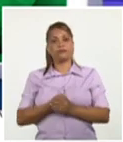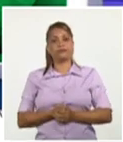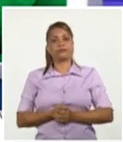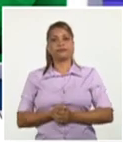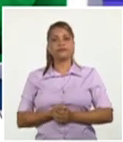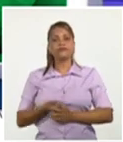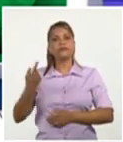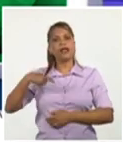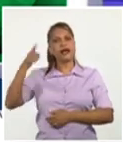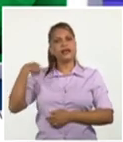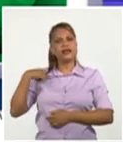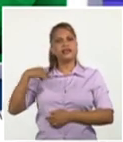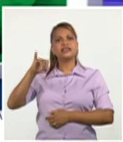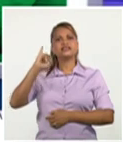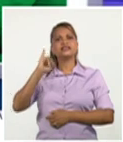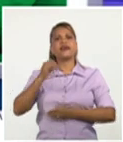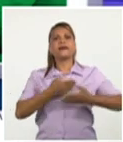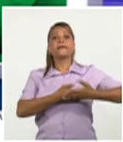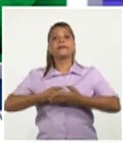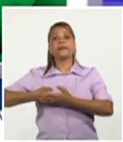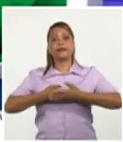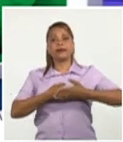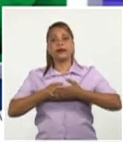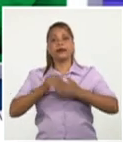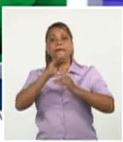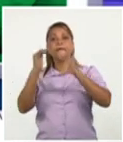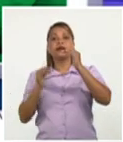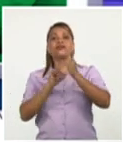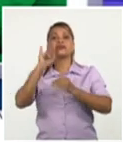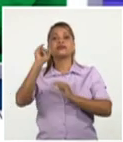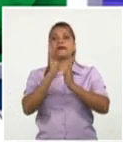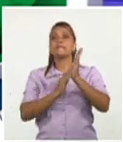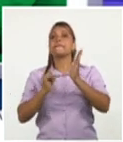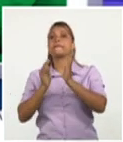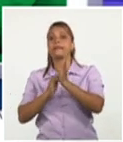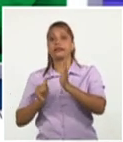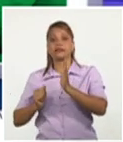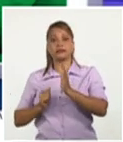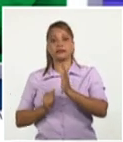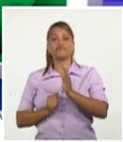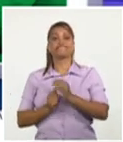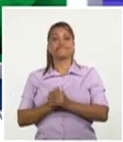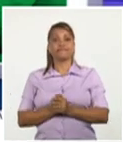6 lactantes menores de 6 meses de edad. 6